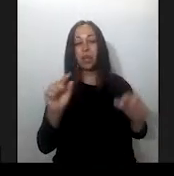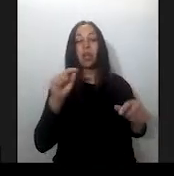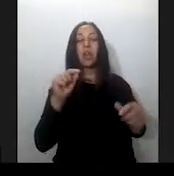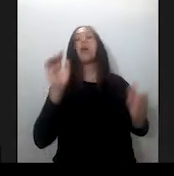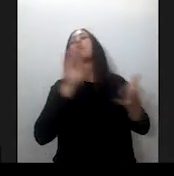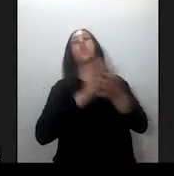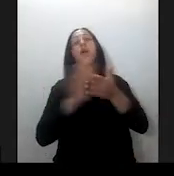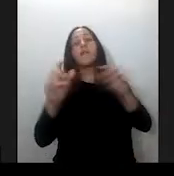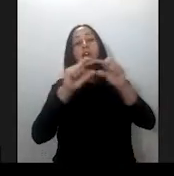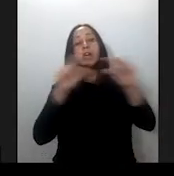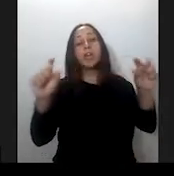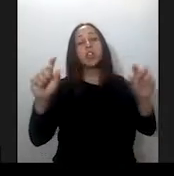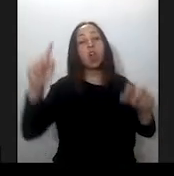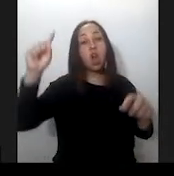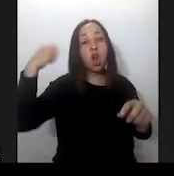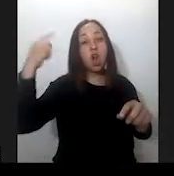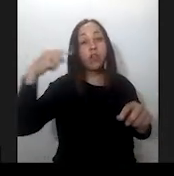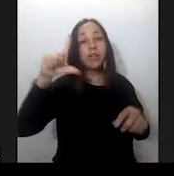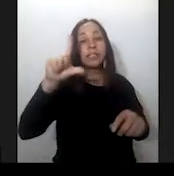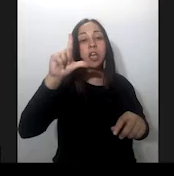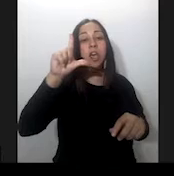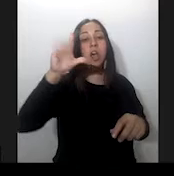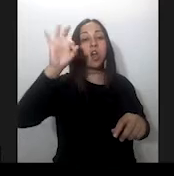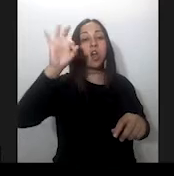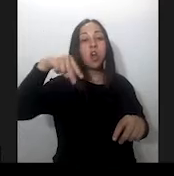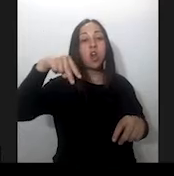Vamos a crear un nuevo registro de Londres,